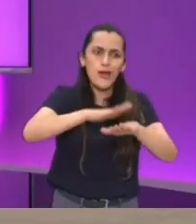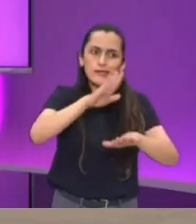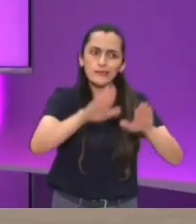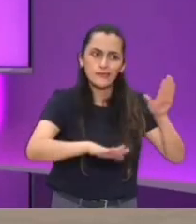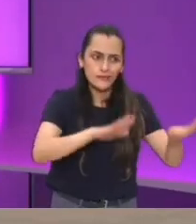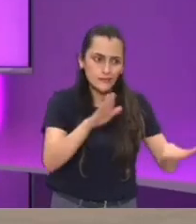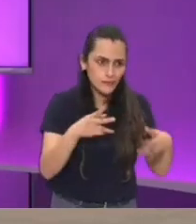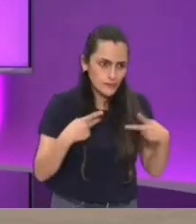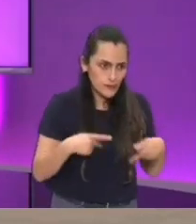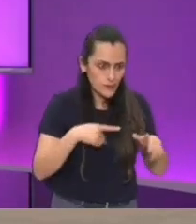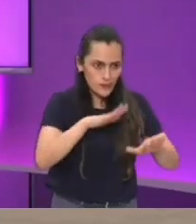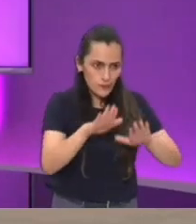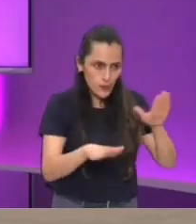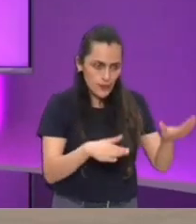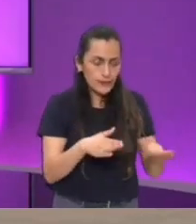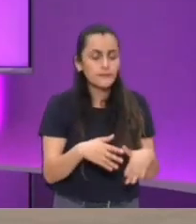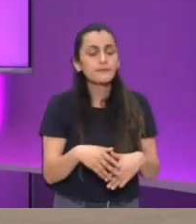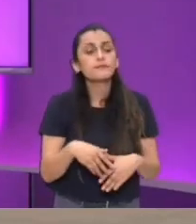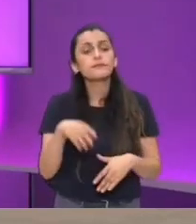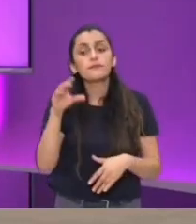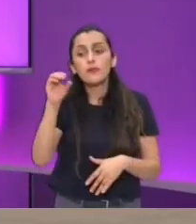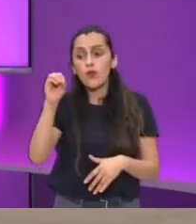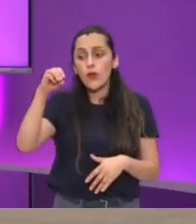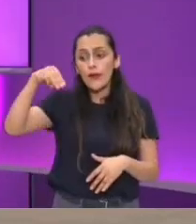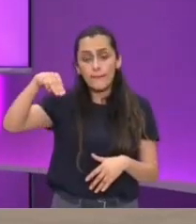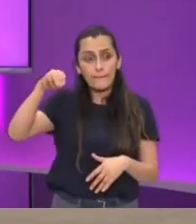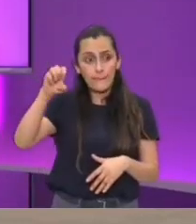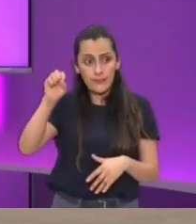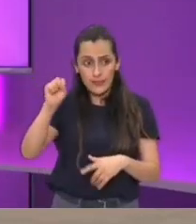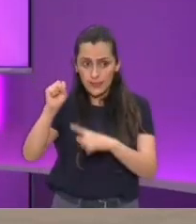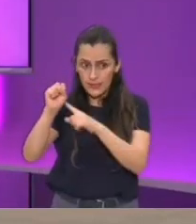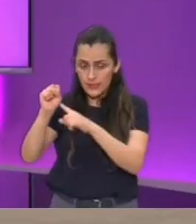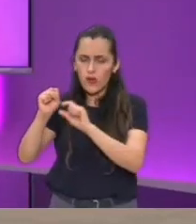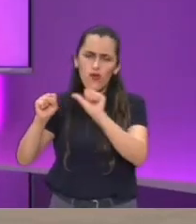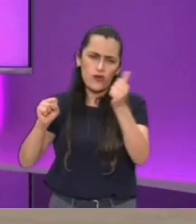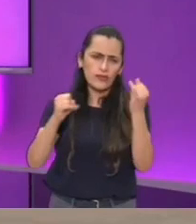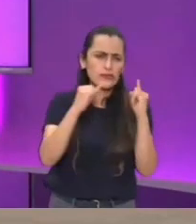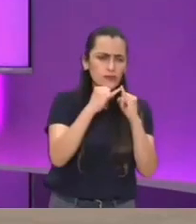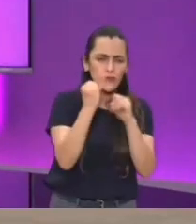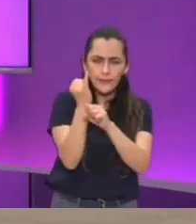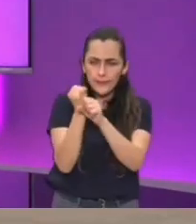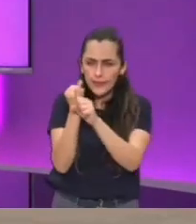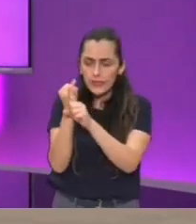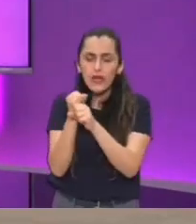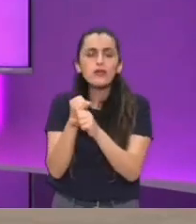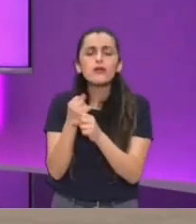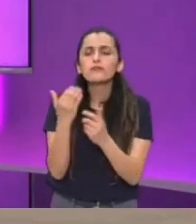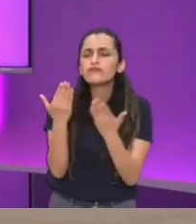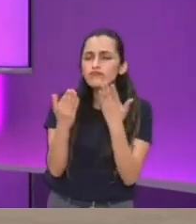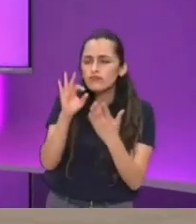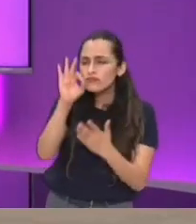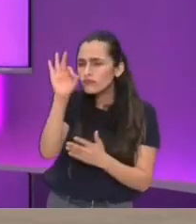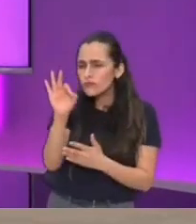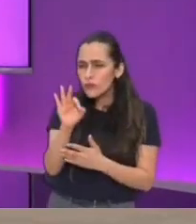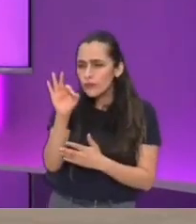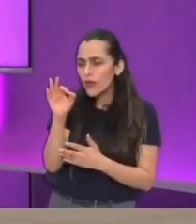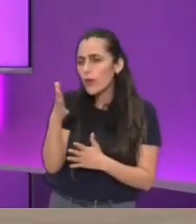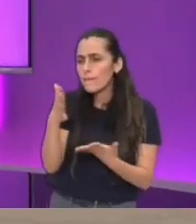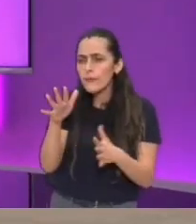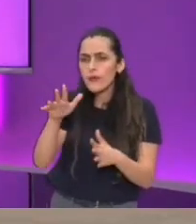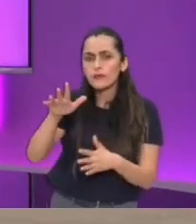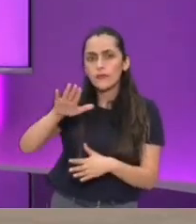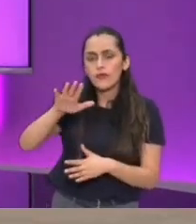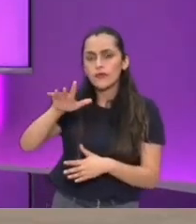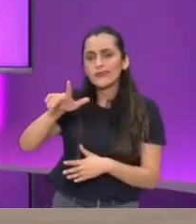organismos independientes, incluida la OMC, dice que el promedio de mortalidad en otros países es de